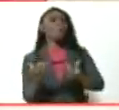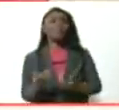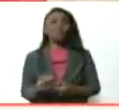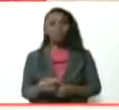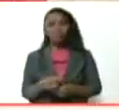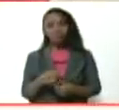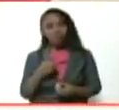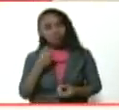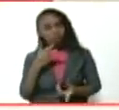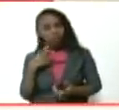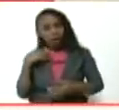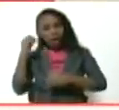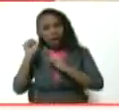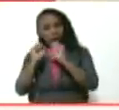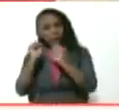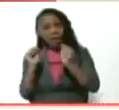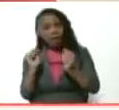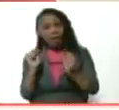trampa con las máquinas, pues?